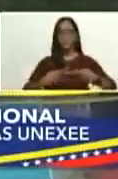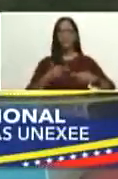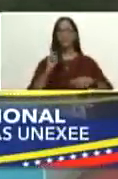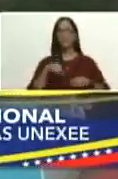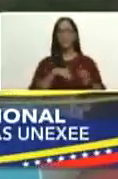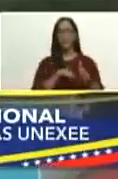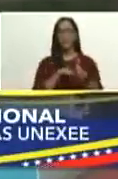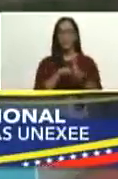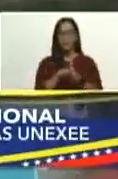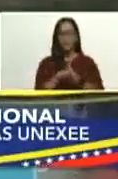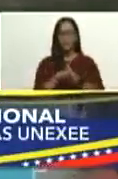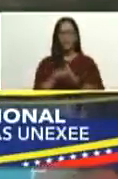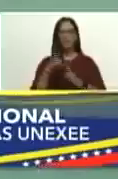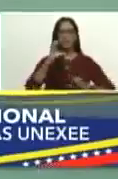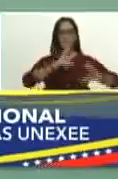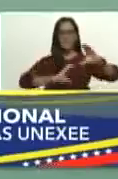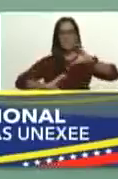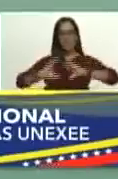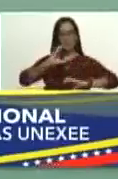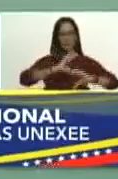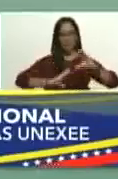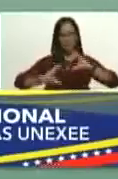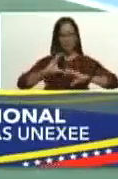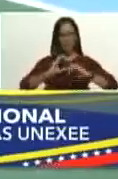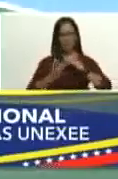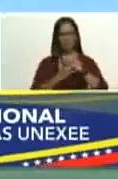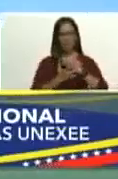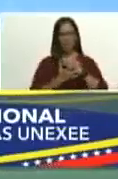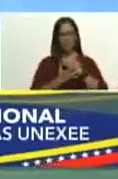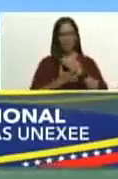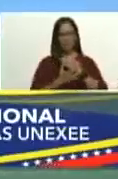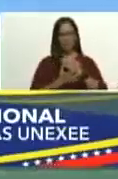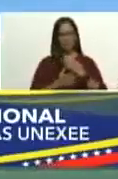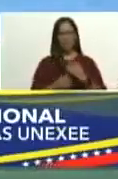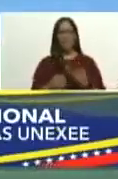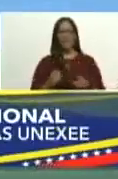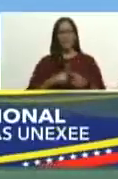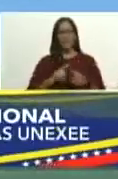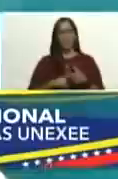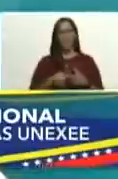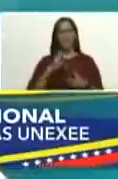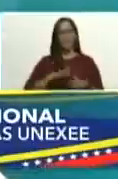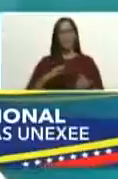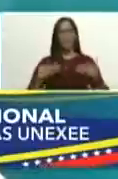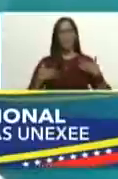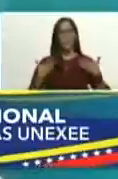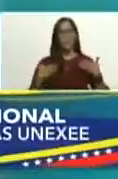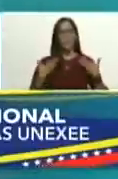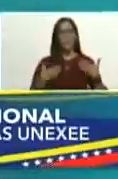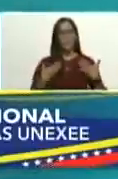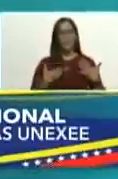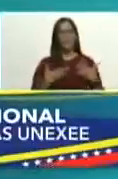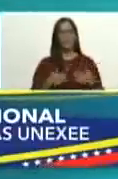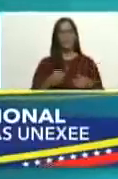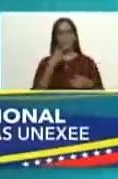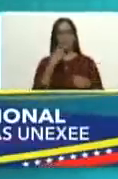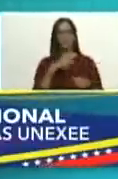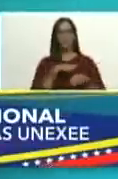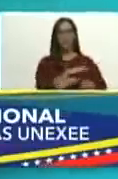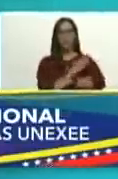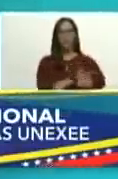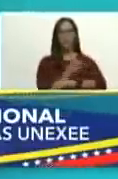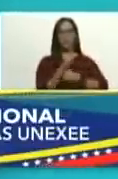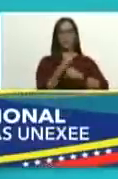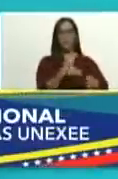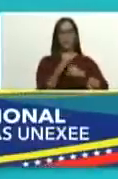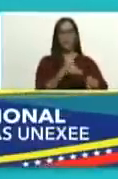desarrollo científico y tecnológico. Por eso que estamos muy contentos, en nombre de la Fuerza Trabajadora, inaugurar